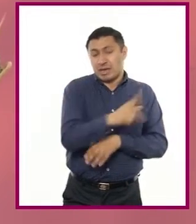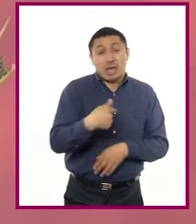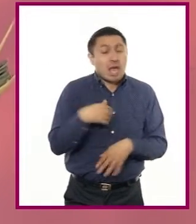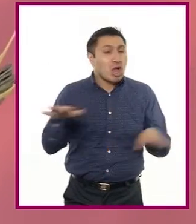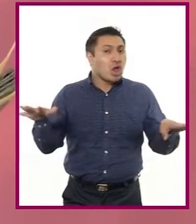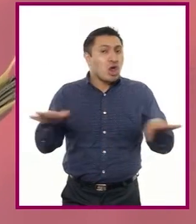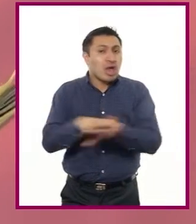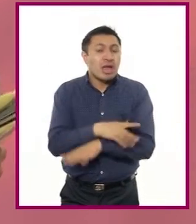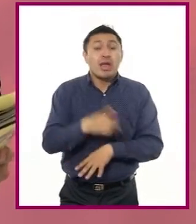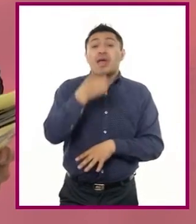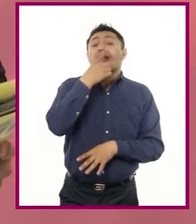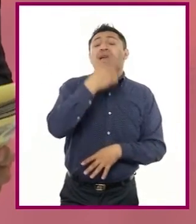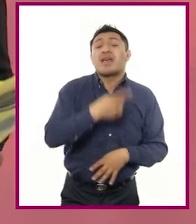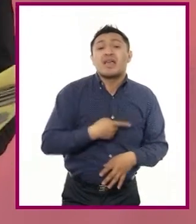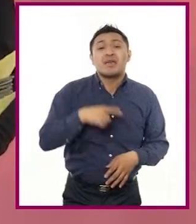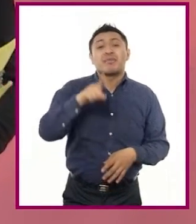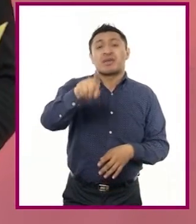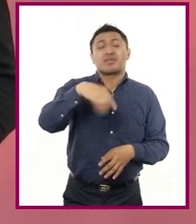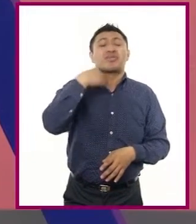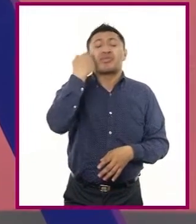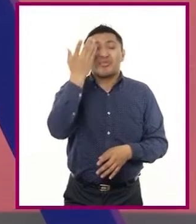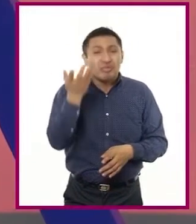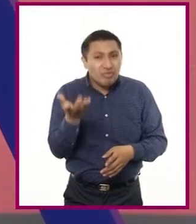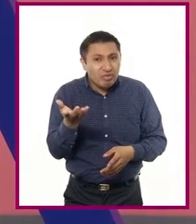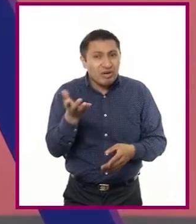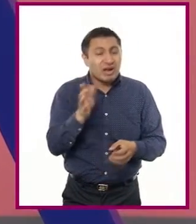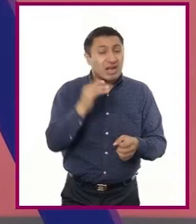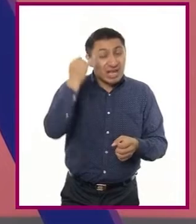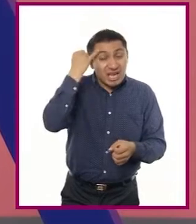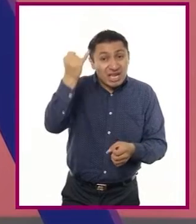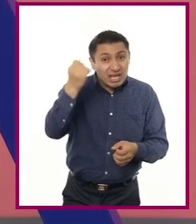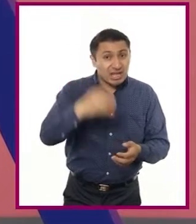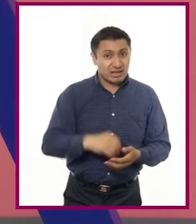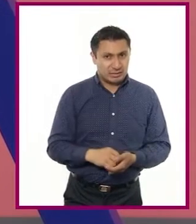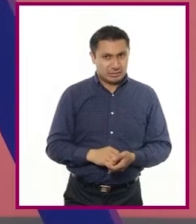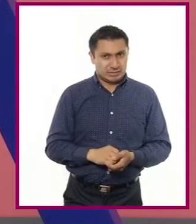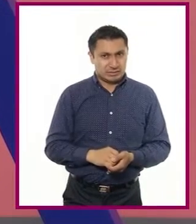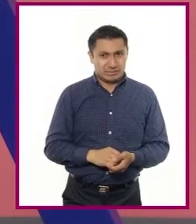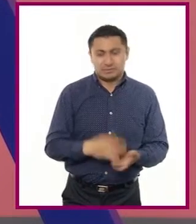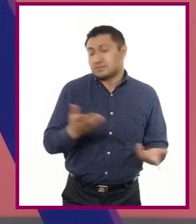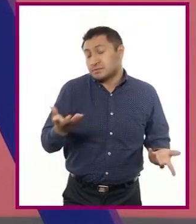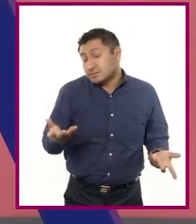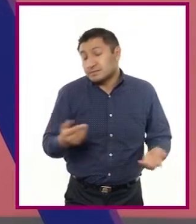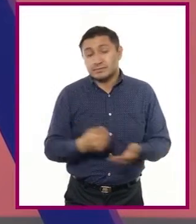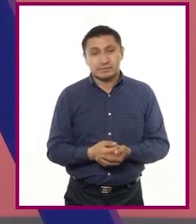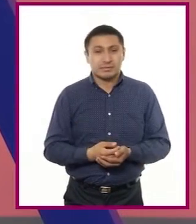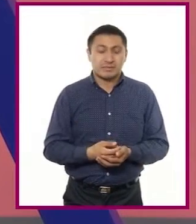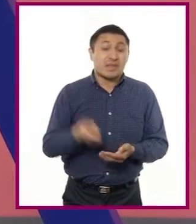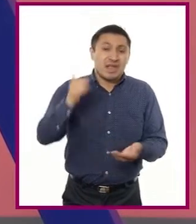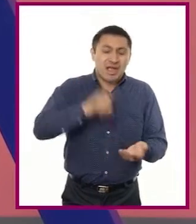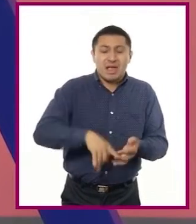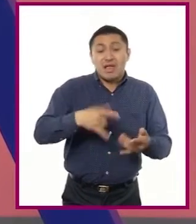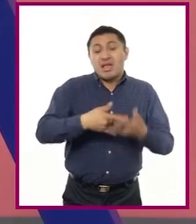por dime lo que quieres decir. Es frecuente que en las historietas también se empleen palabras que